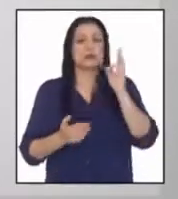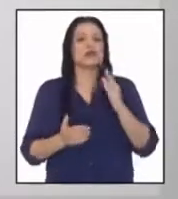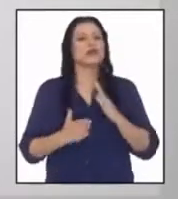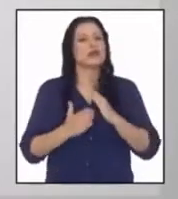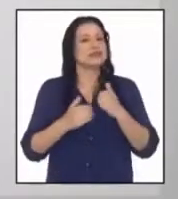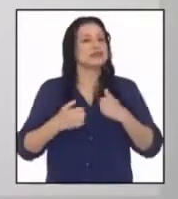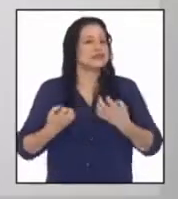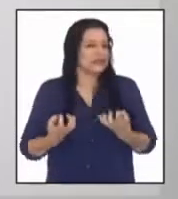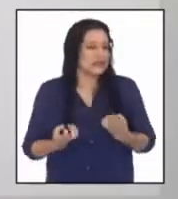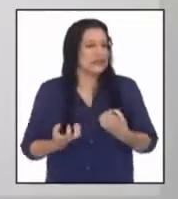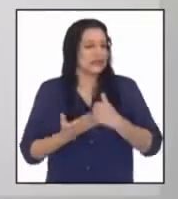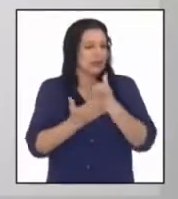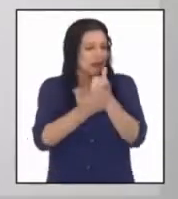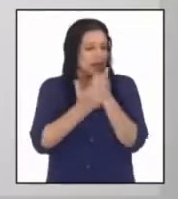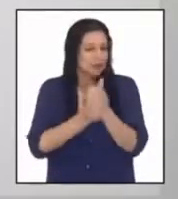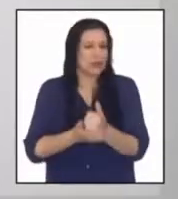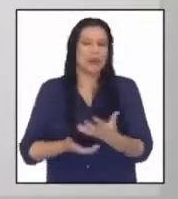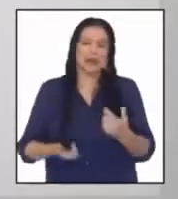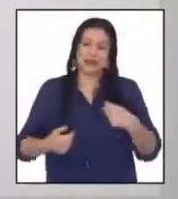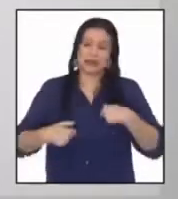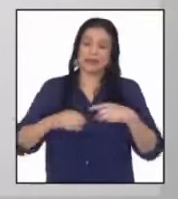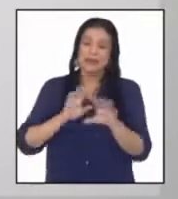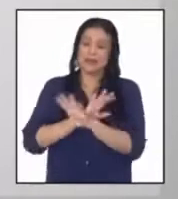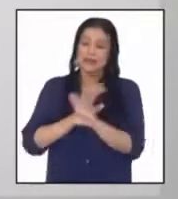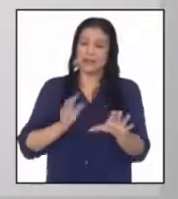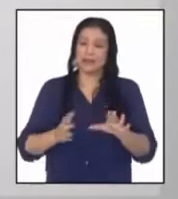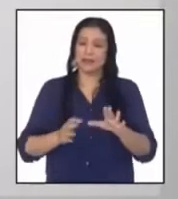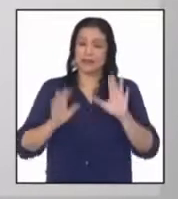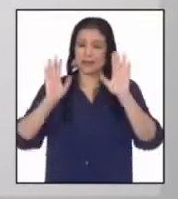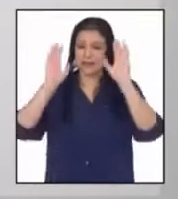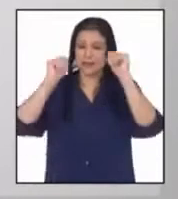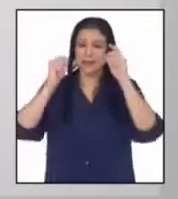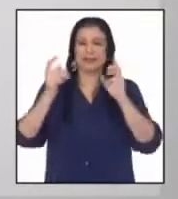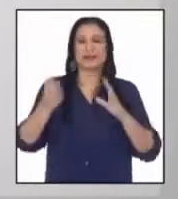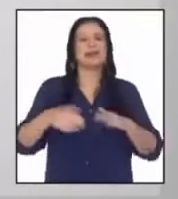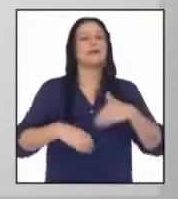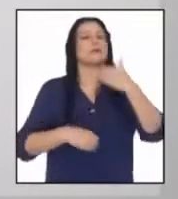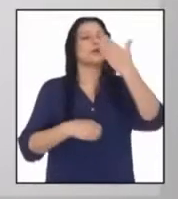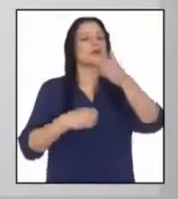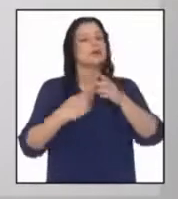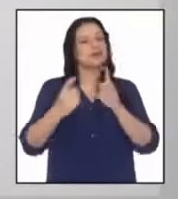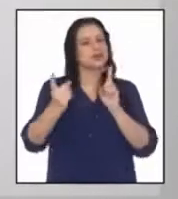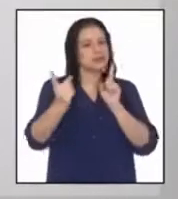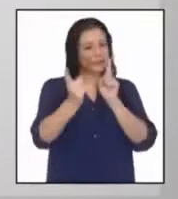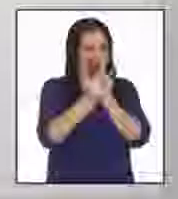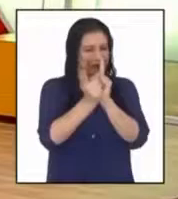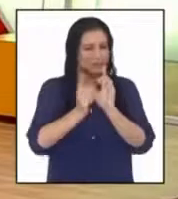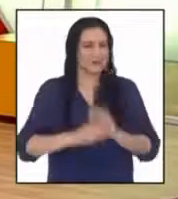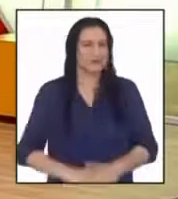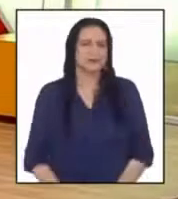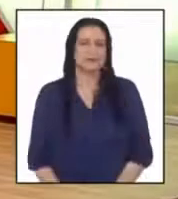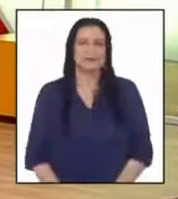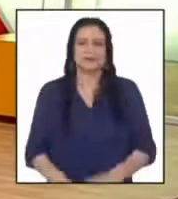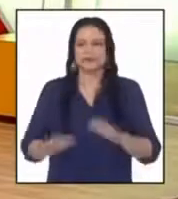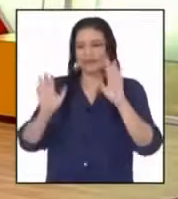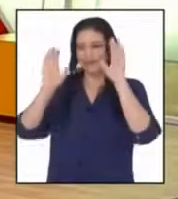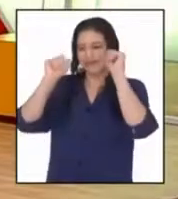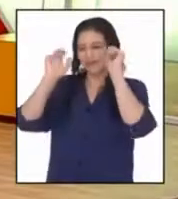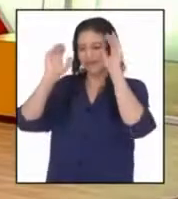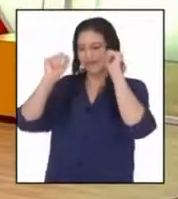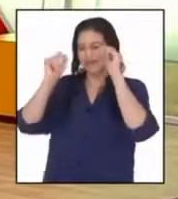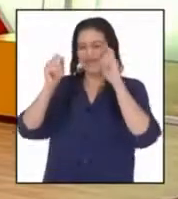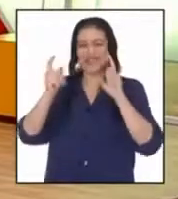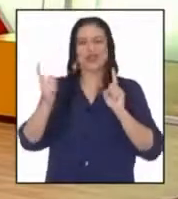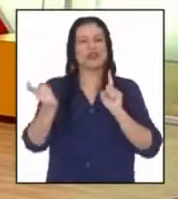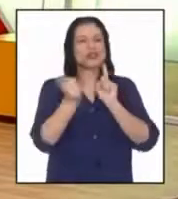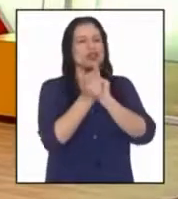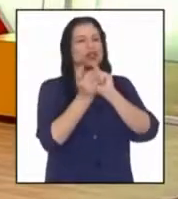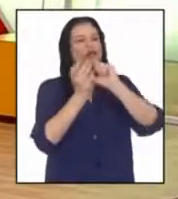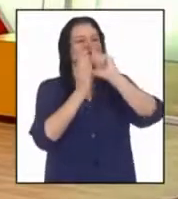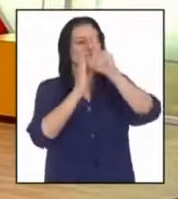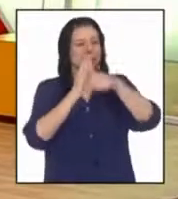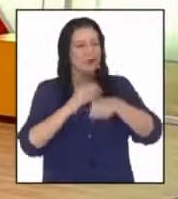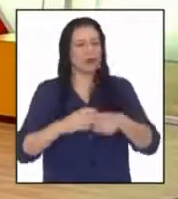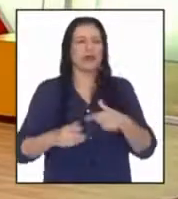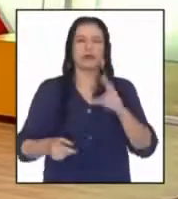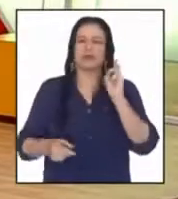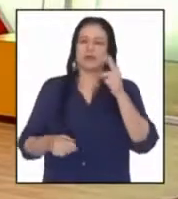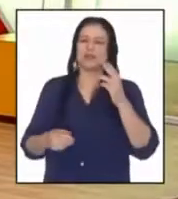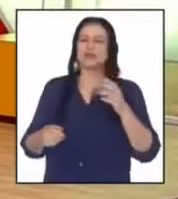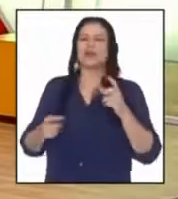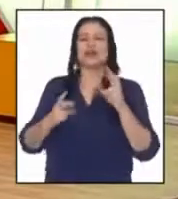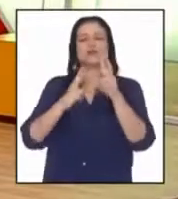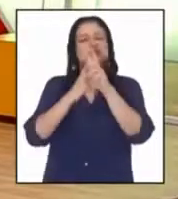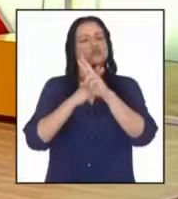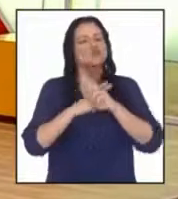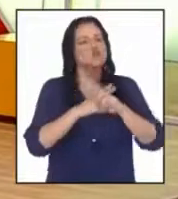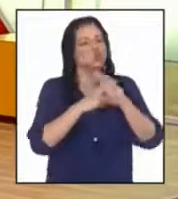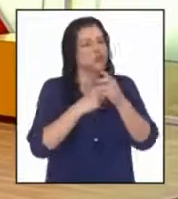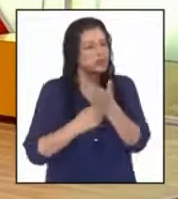ayudarán. Dicho esto, me despido. Hasta otra oportunidad. Hasta pronto, profesora Brenda. Cuídese